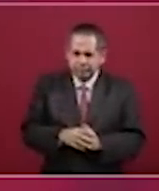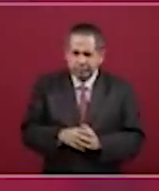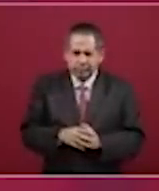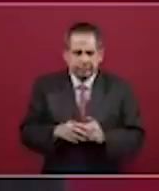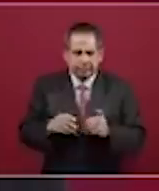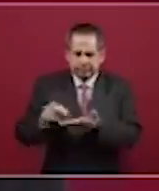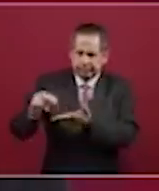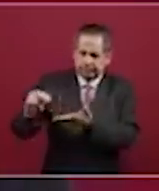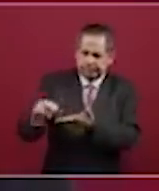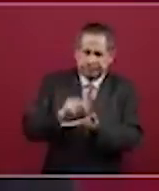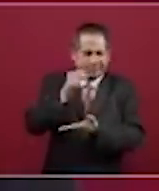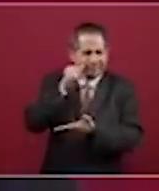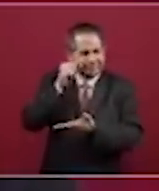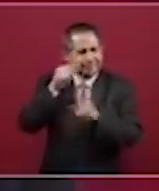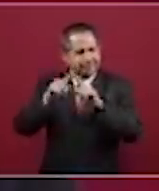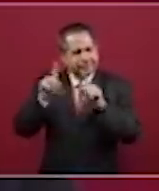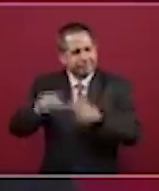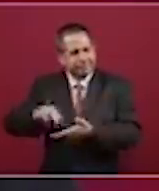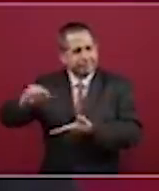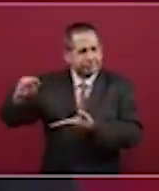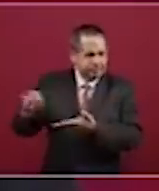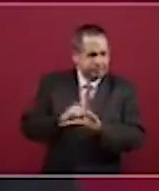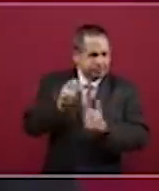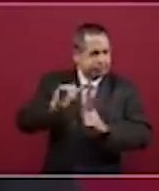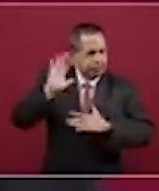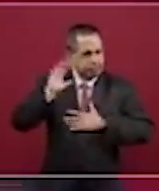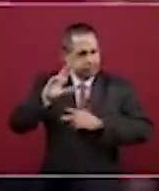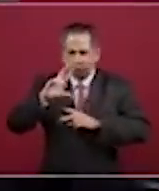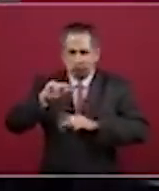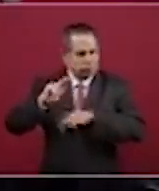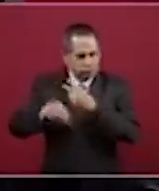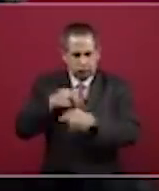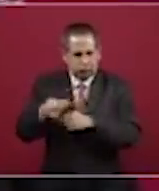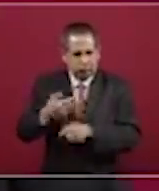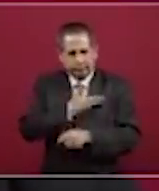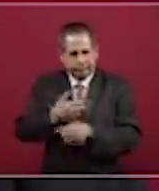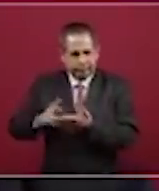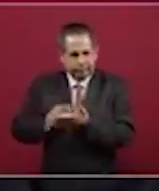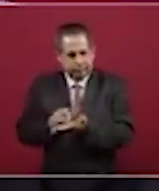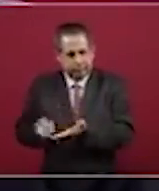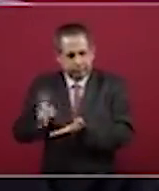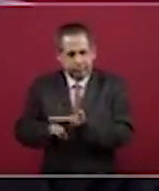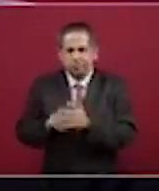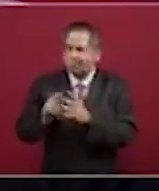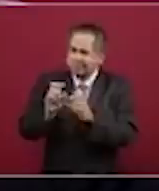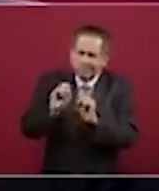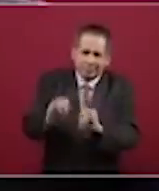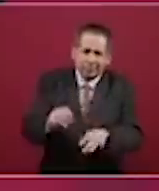suscribir el compromiso, pues sí, aunque